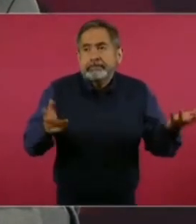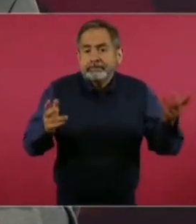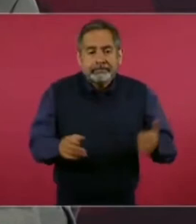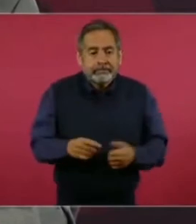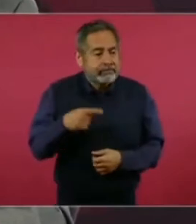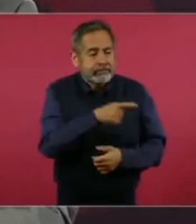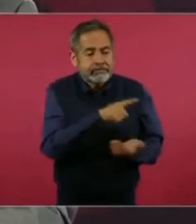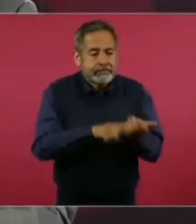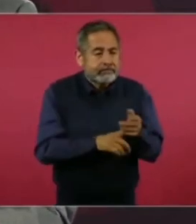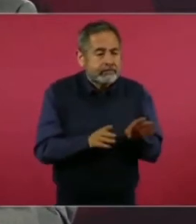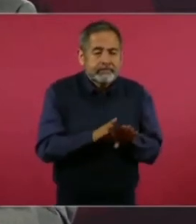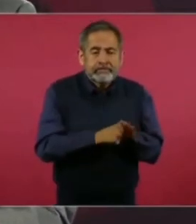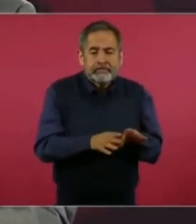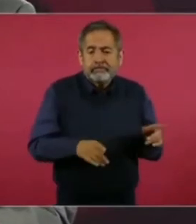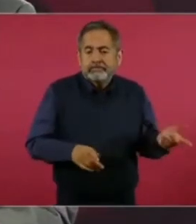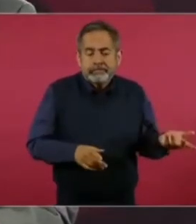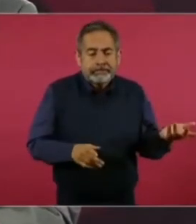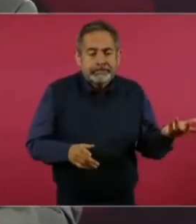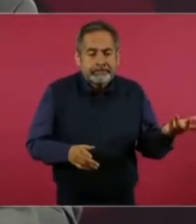actuaban o actúan